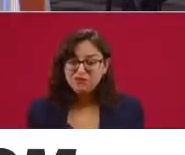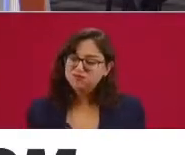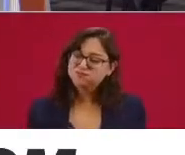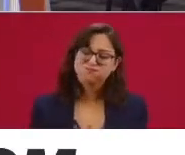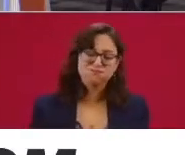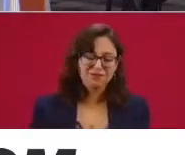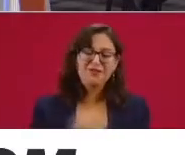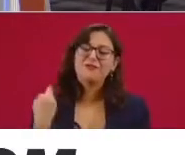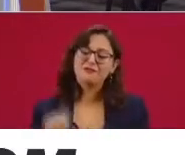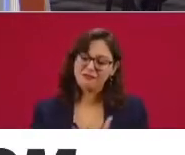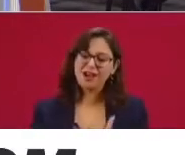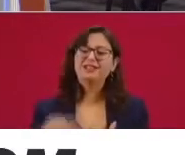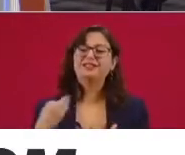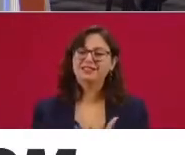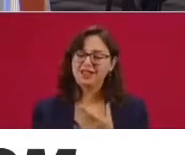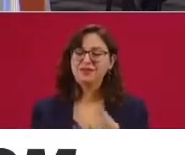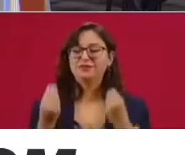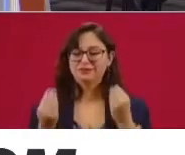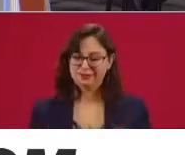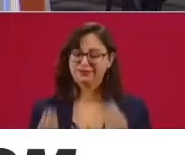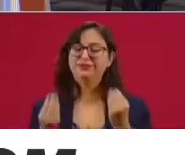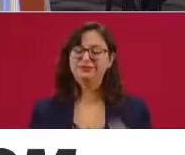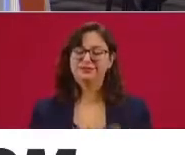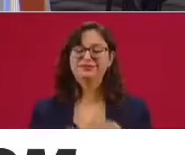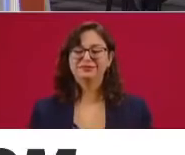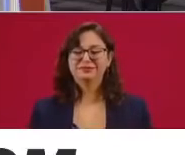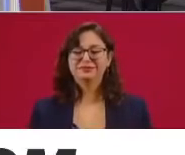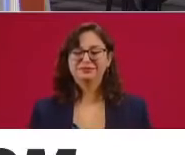todavía les falta.